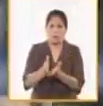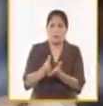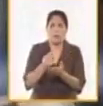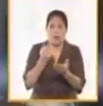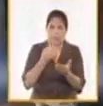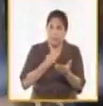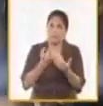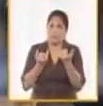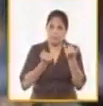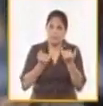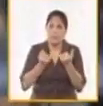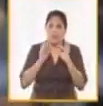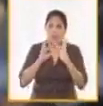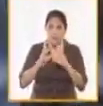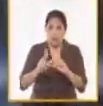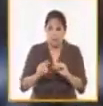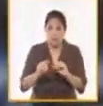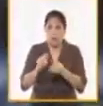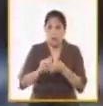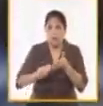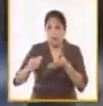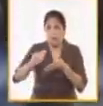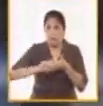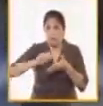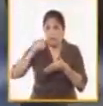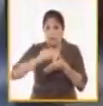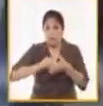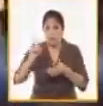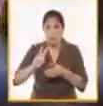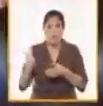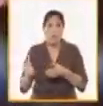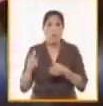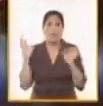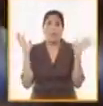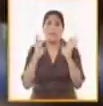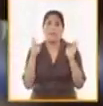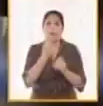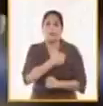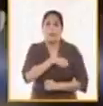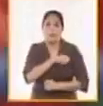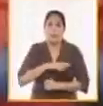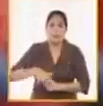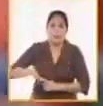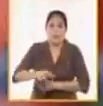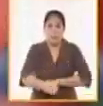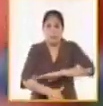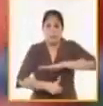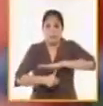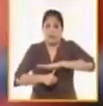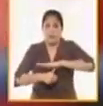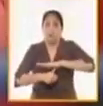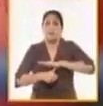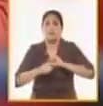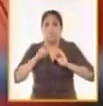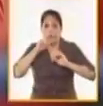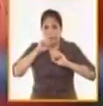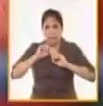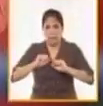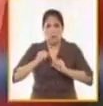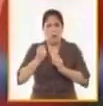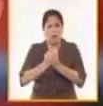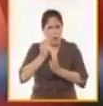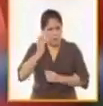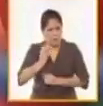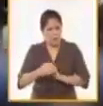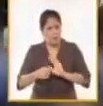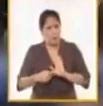Los resultados de las mega elecciones de Venezuela se celebraron en una fiesta popular en la que el presidente Nicolás Maduro Moros ratificó la